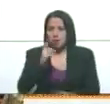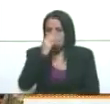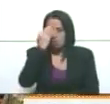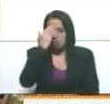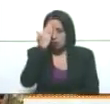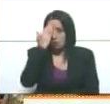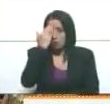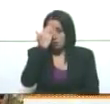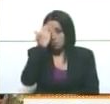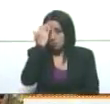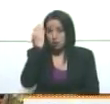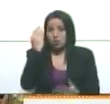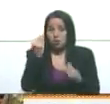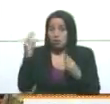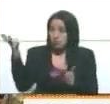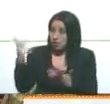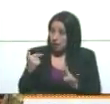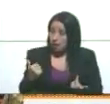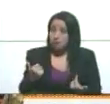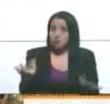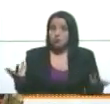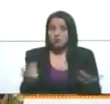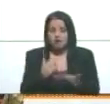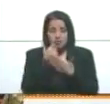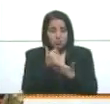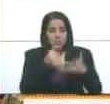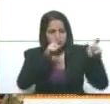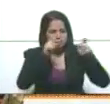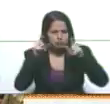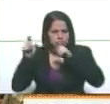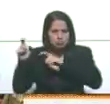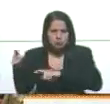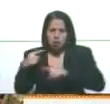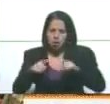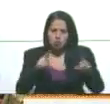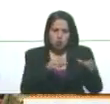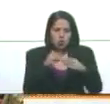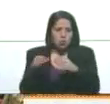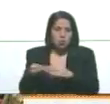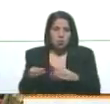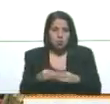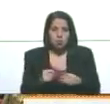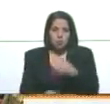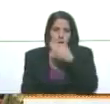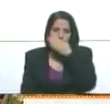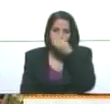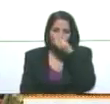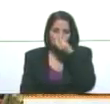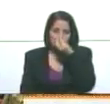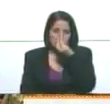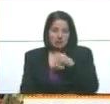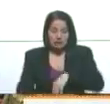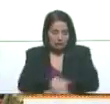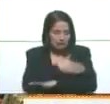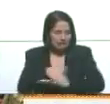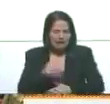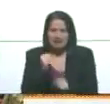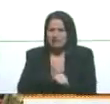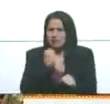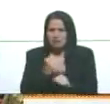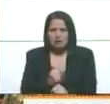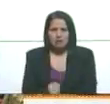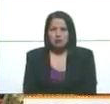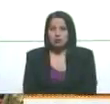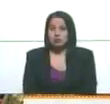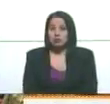insistido, vamos, y nosotros inclusive podemos ayudar a la formación de cuadros del resto de los partidos. En la calle, trabajando,